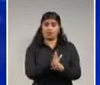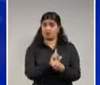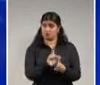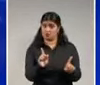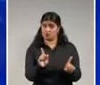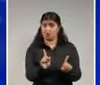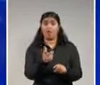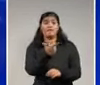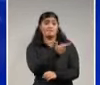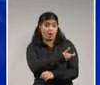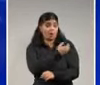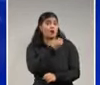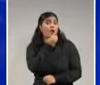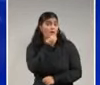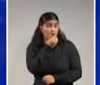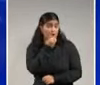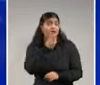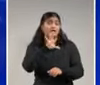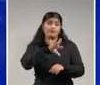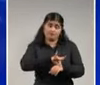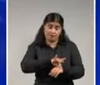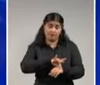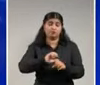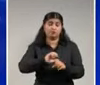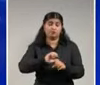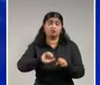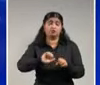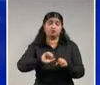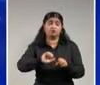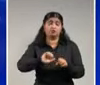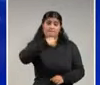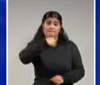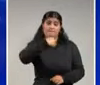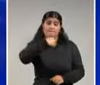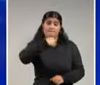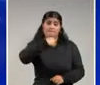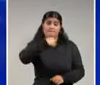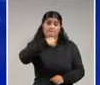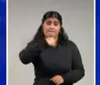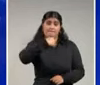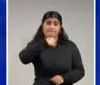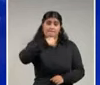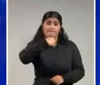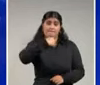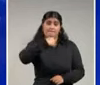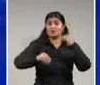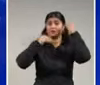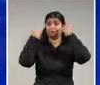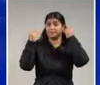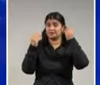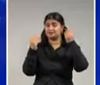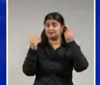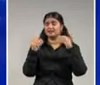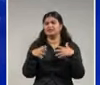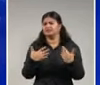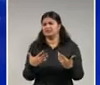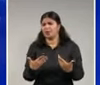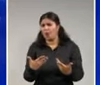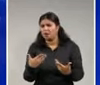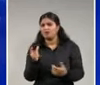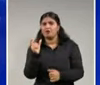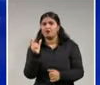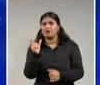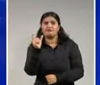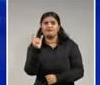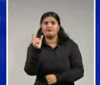muchas personas dicen, bueno, ¿hasta cuándo es esto? No, esto yo a todo el mundo le digo, posiblemente hasta diciembre del 22, porque realmente